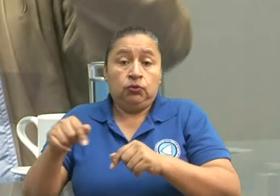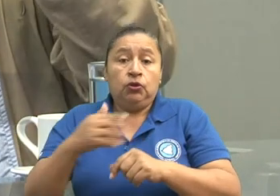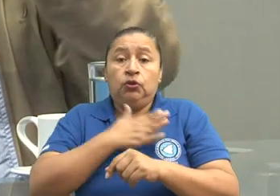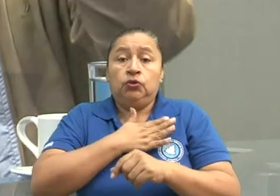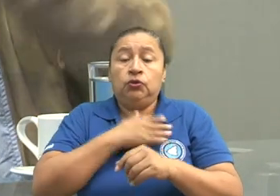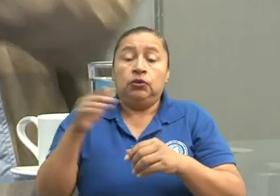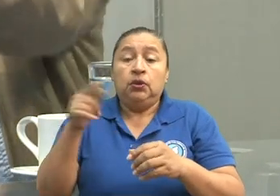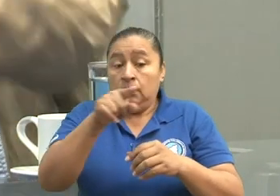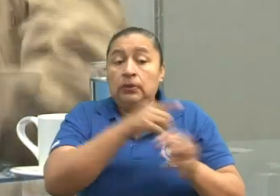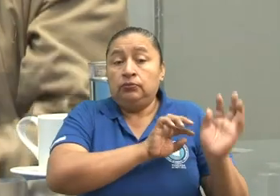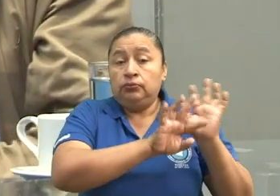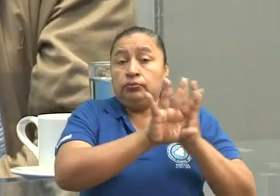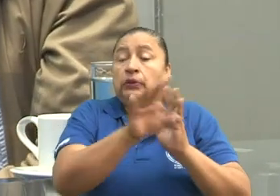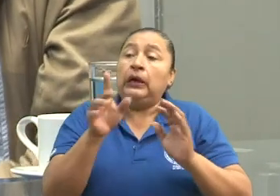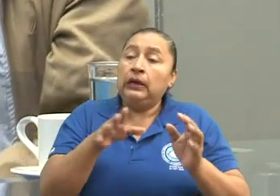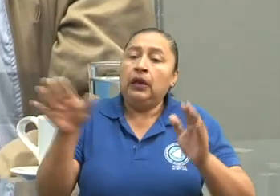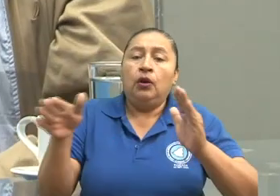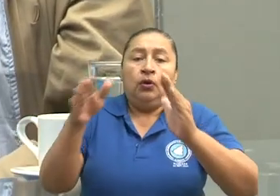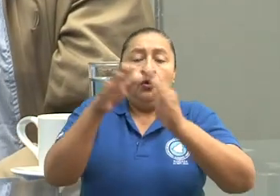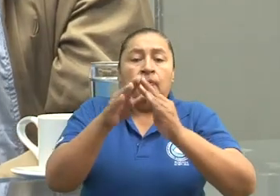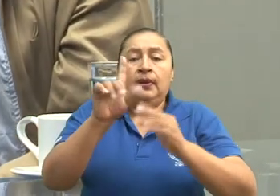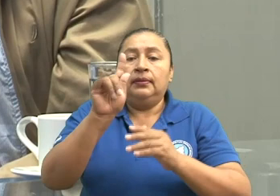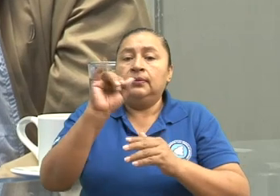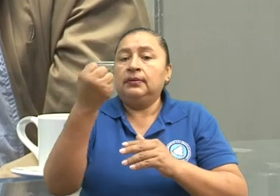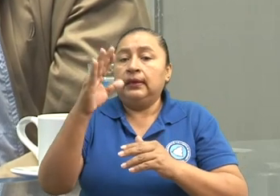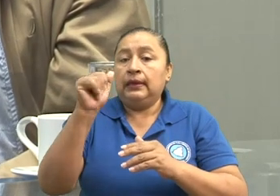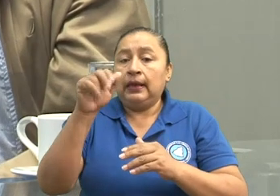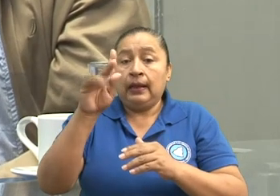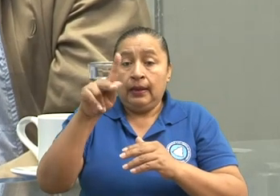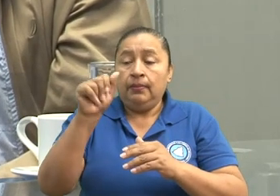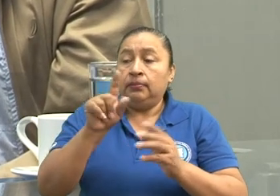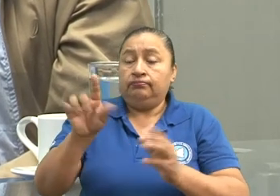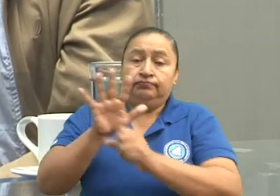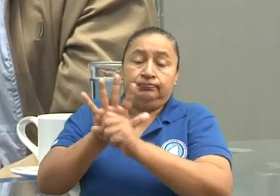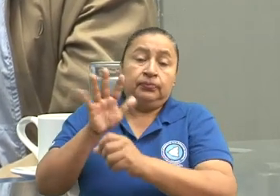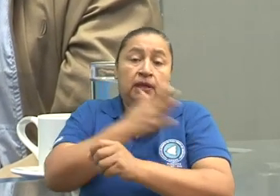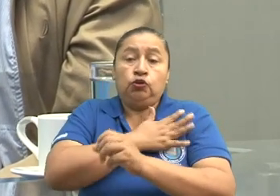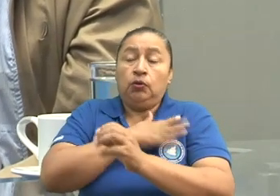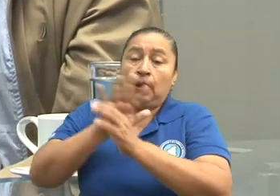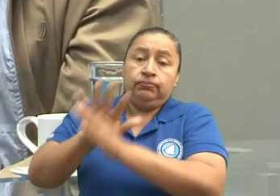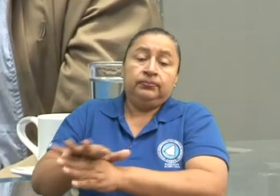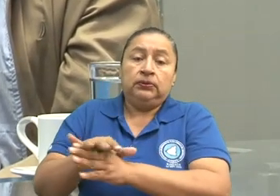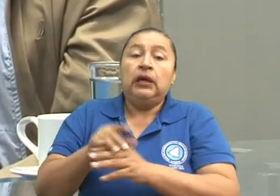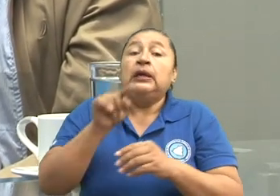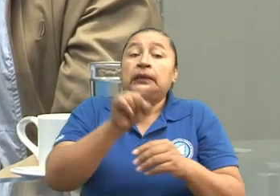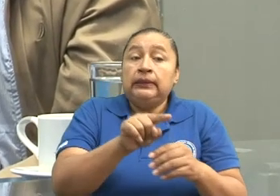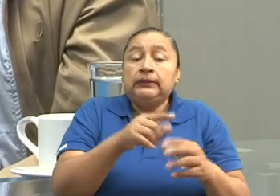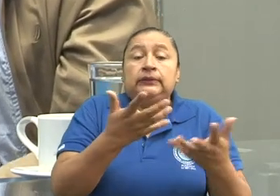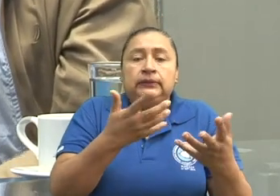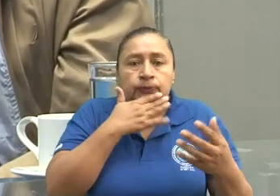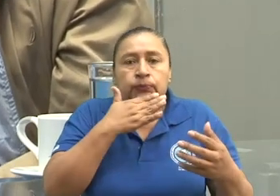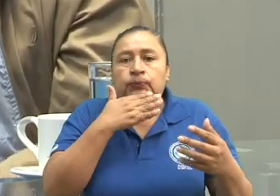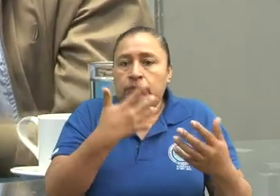Loma de Tizcapa a derrocar a Somoza. Y esa es una actitud que, aunque era un anhelo, era muy